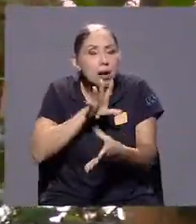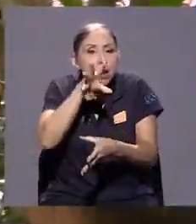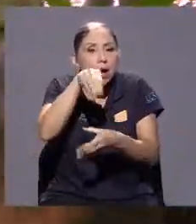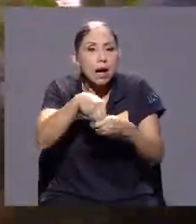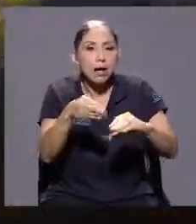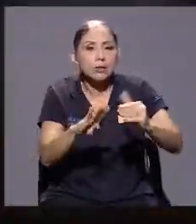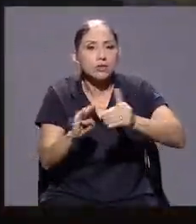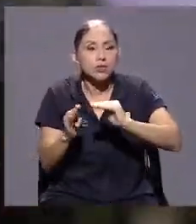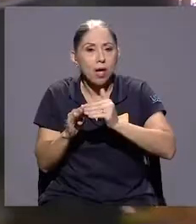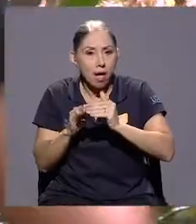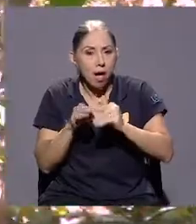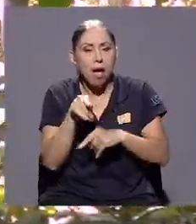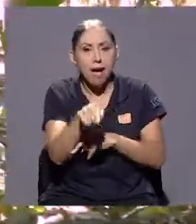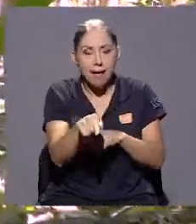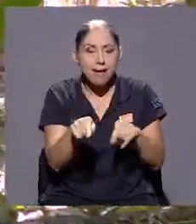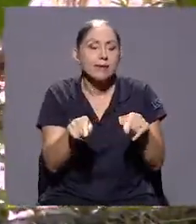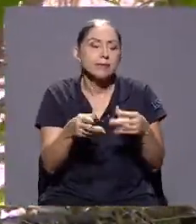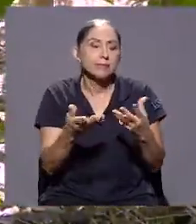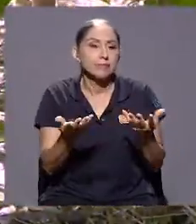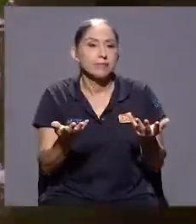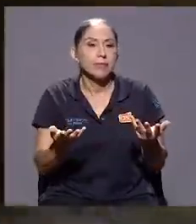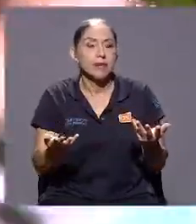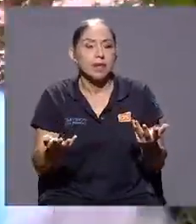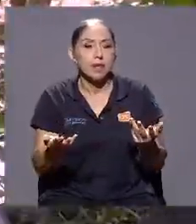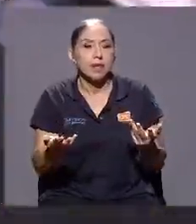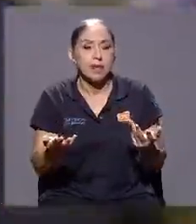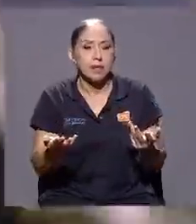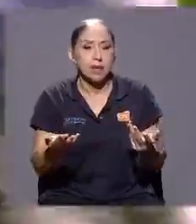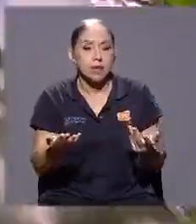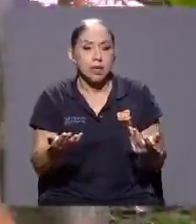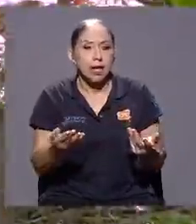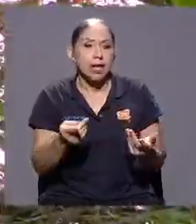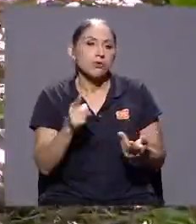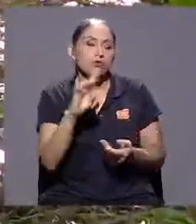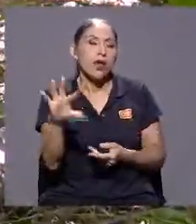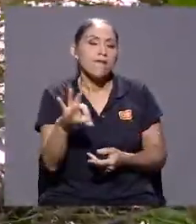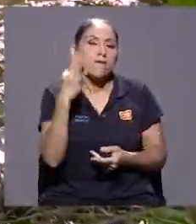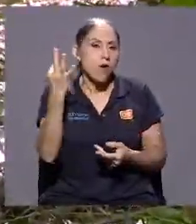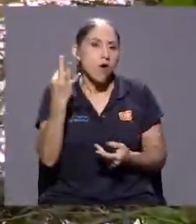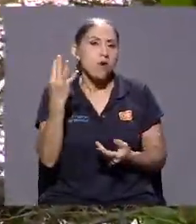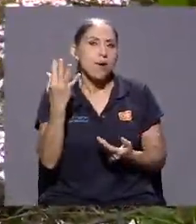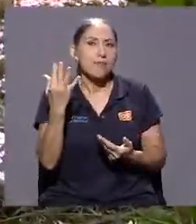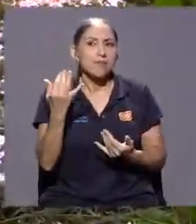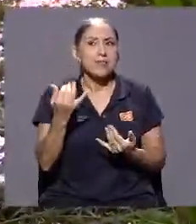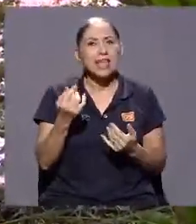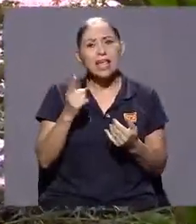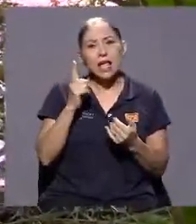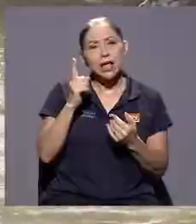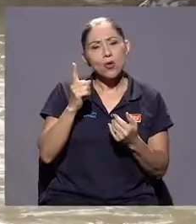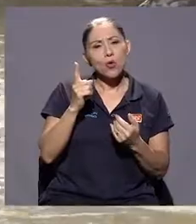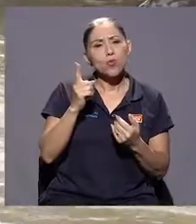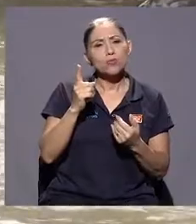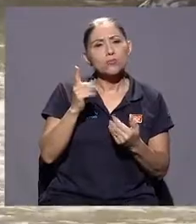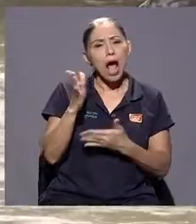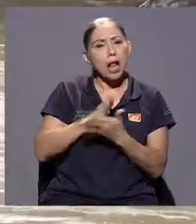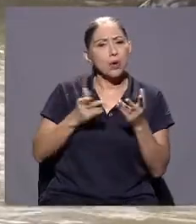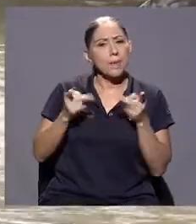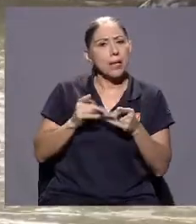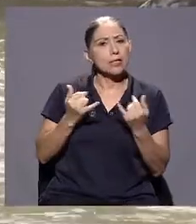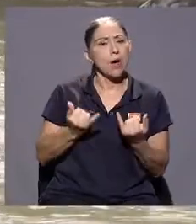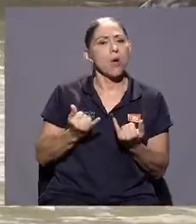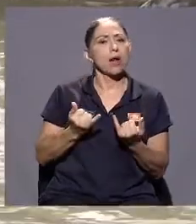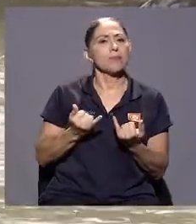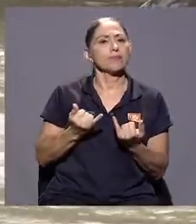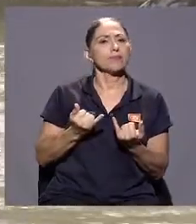una u otra manera de convertir un rechazo cultural y darle también digamos